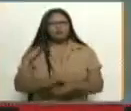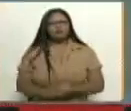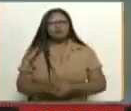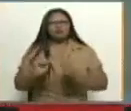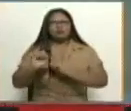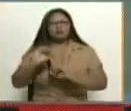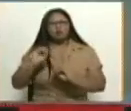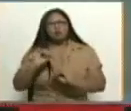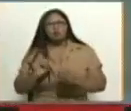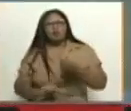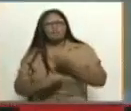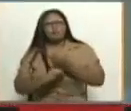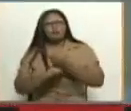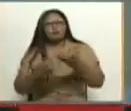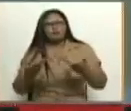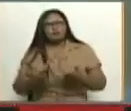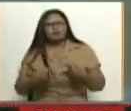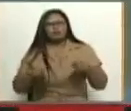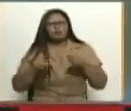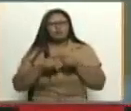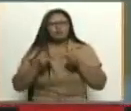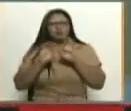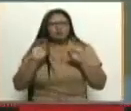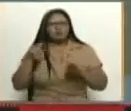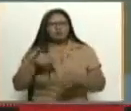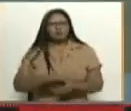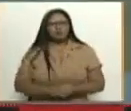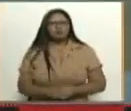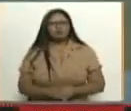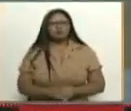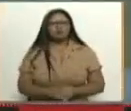apoyo, ¿va a traer alguna cola